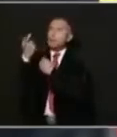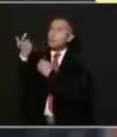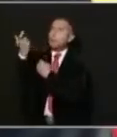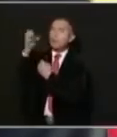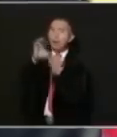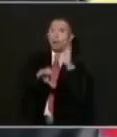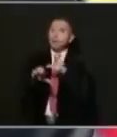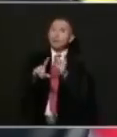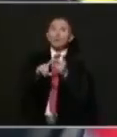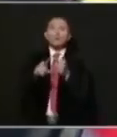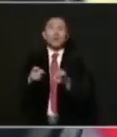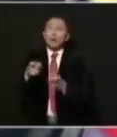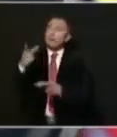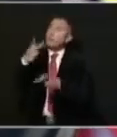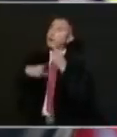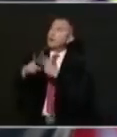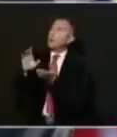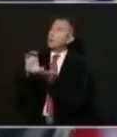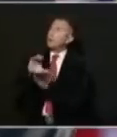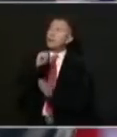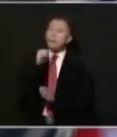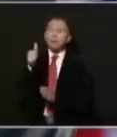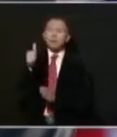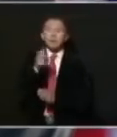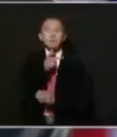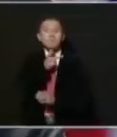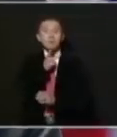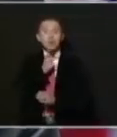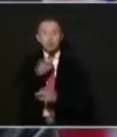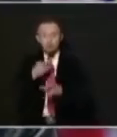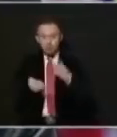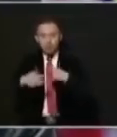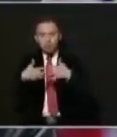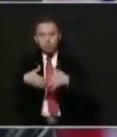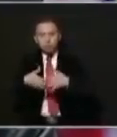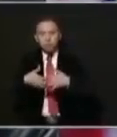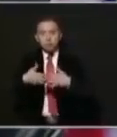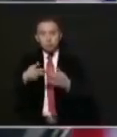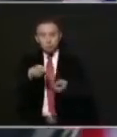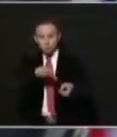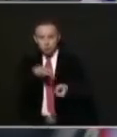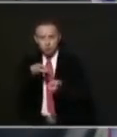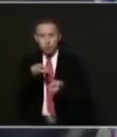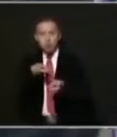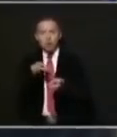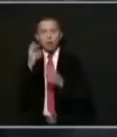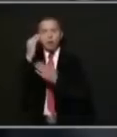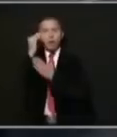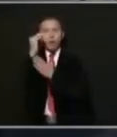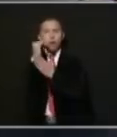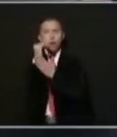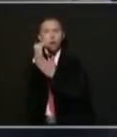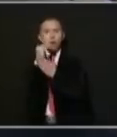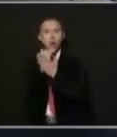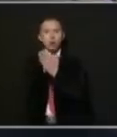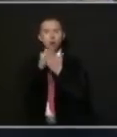cayendo la producción de petróleo. Hemos llegado al